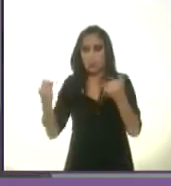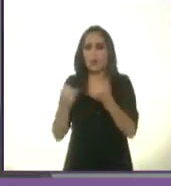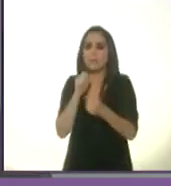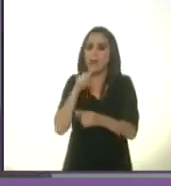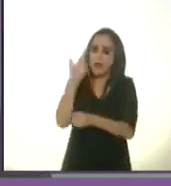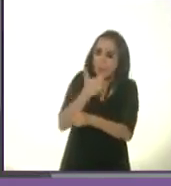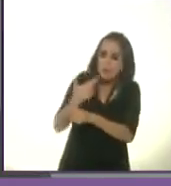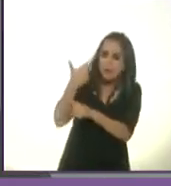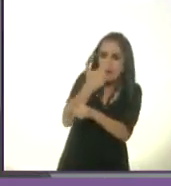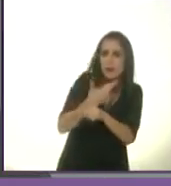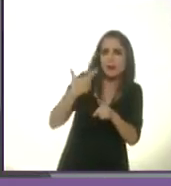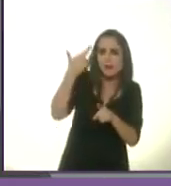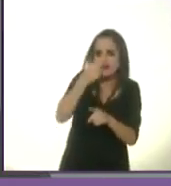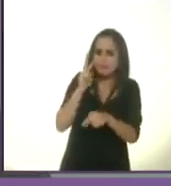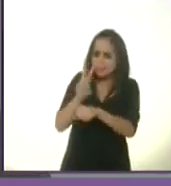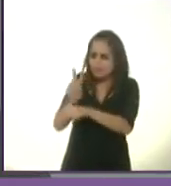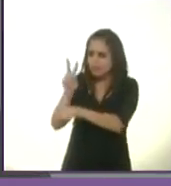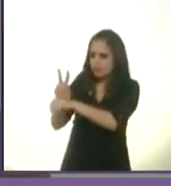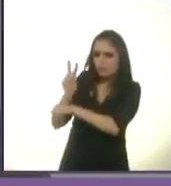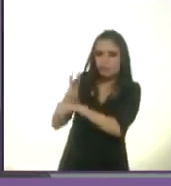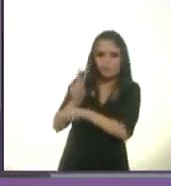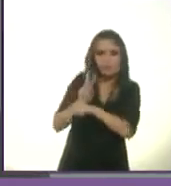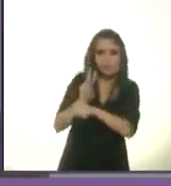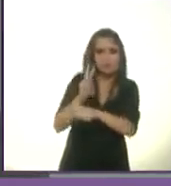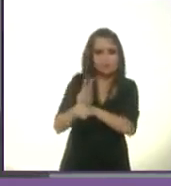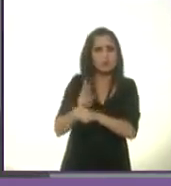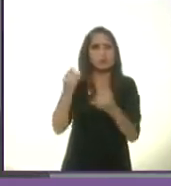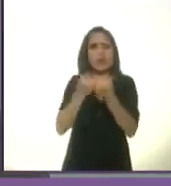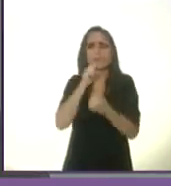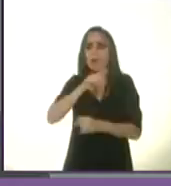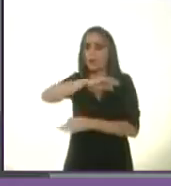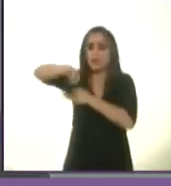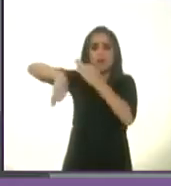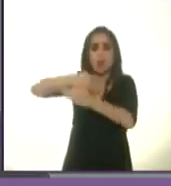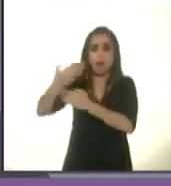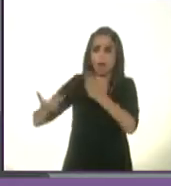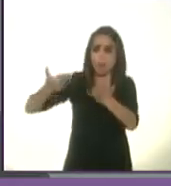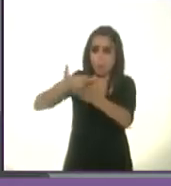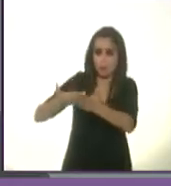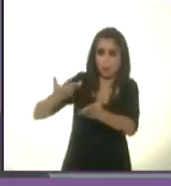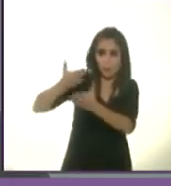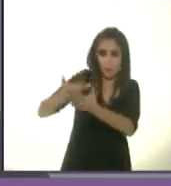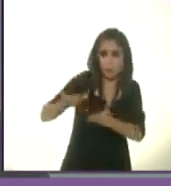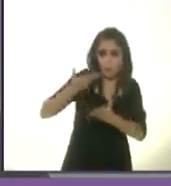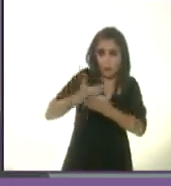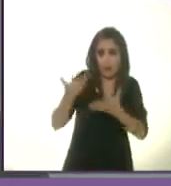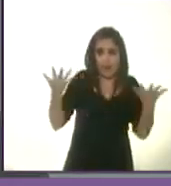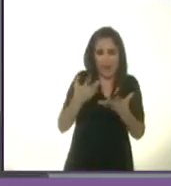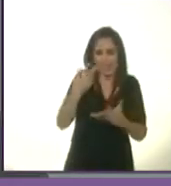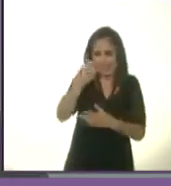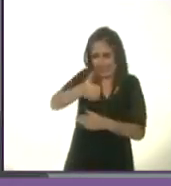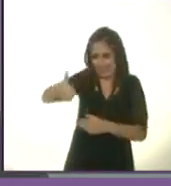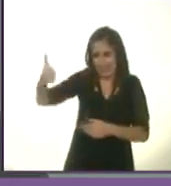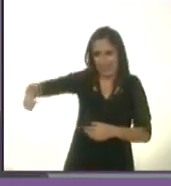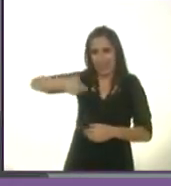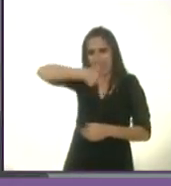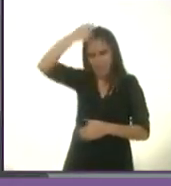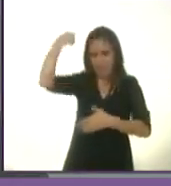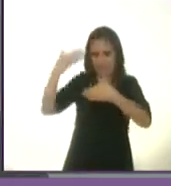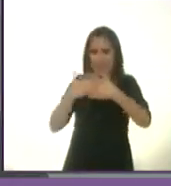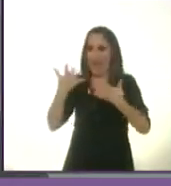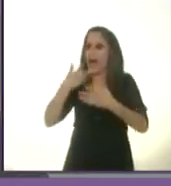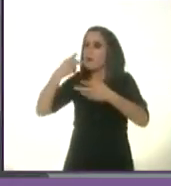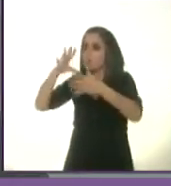validar y en su caso incorporar todas las propuestas realizadas por todos los candidatos que hemos hecho